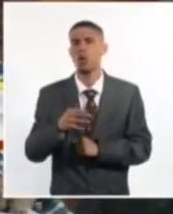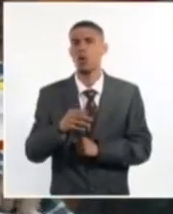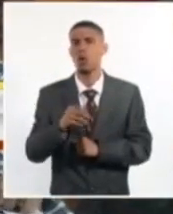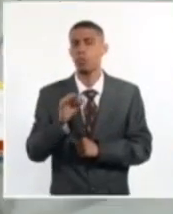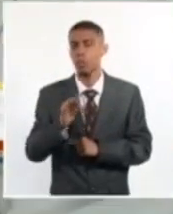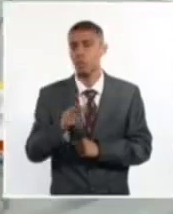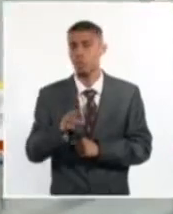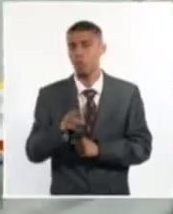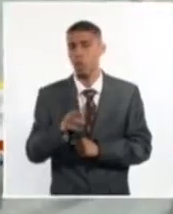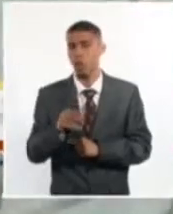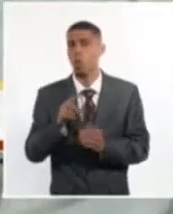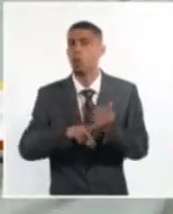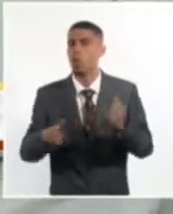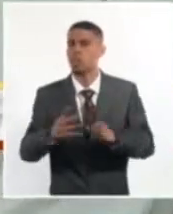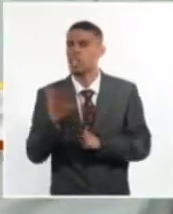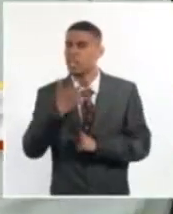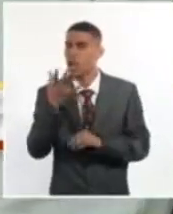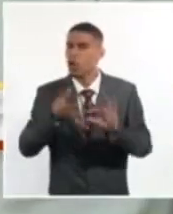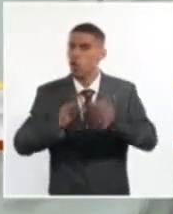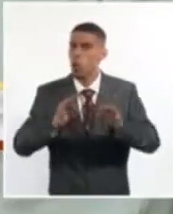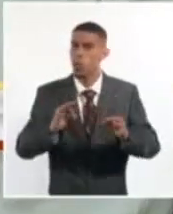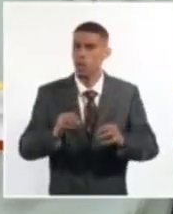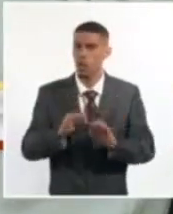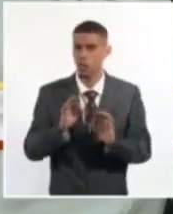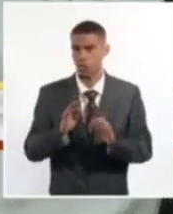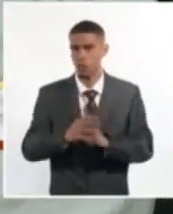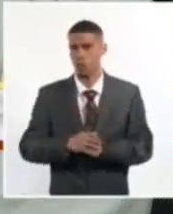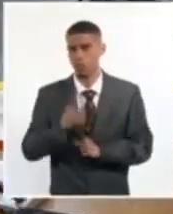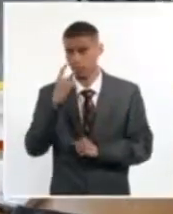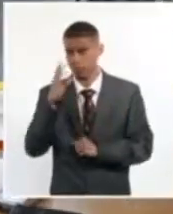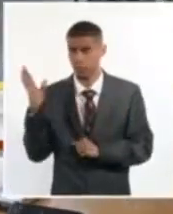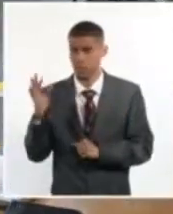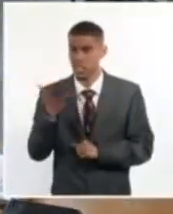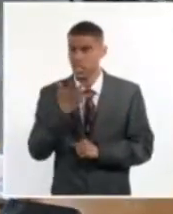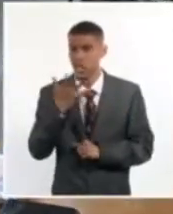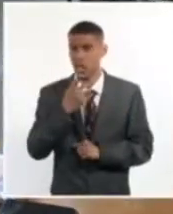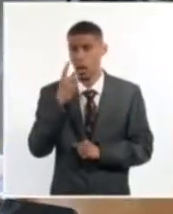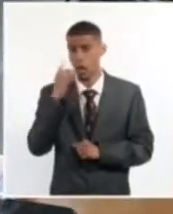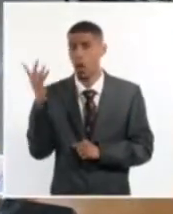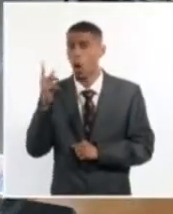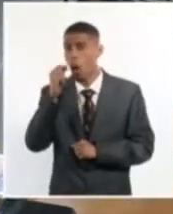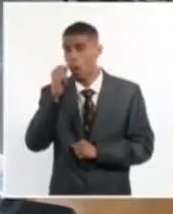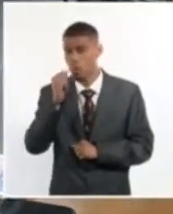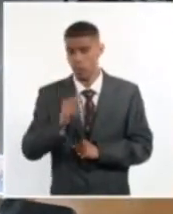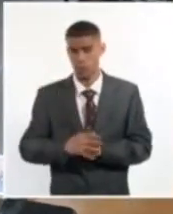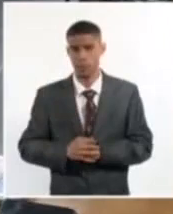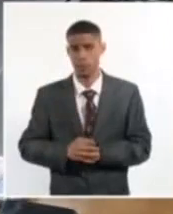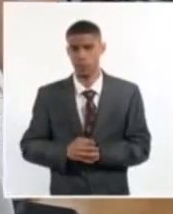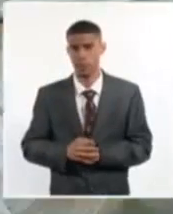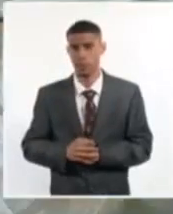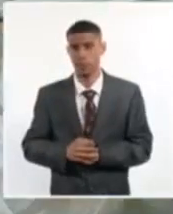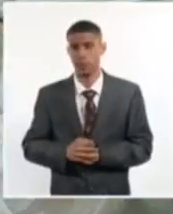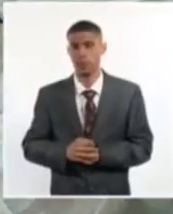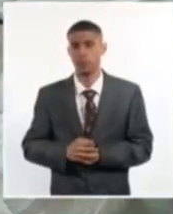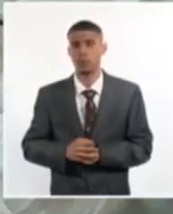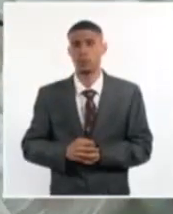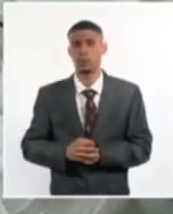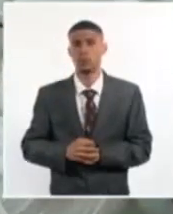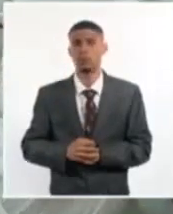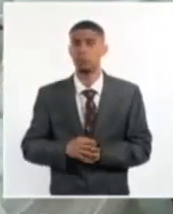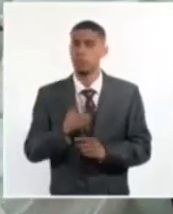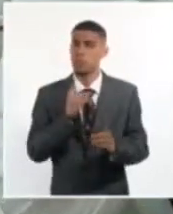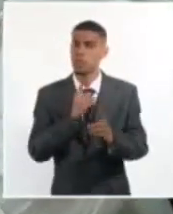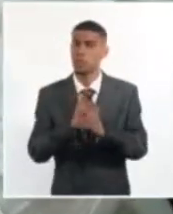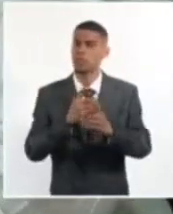la presencia del coordinador nacional de esa organización y héroe de la República de Cuba, Gerardo Hernández Nordelo. El